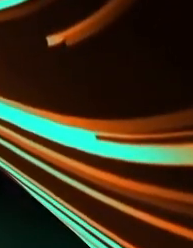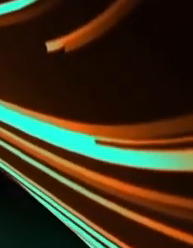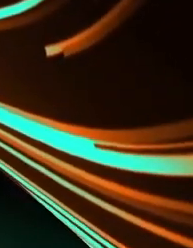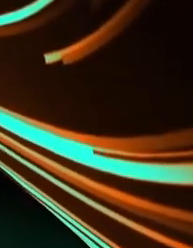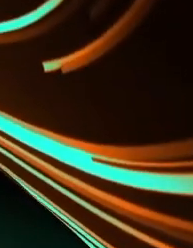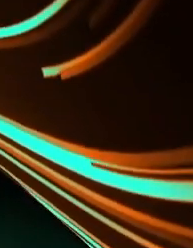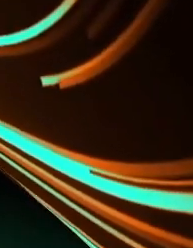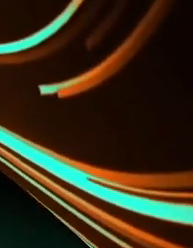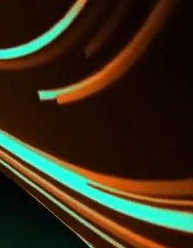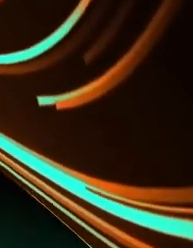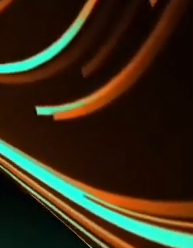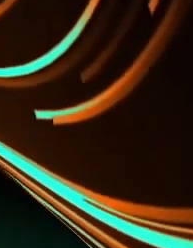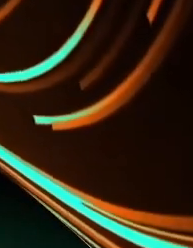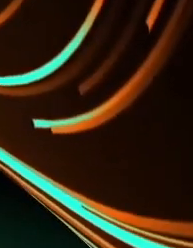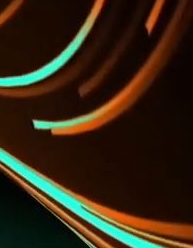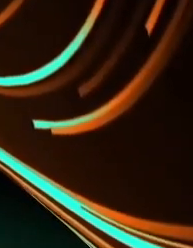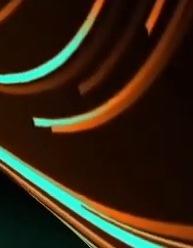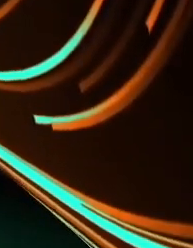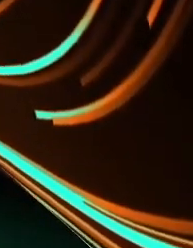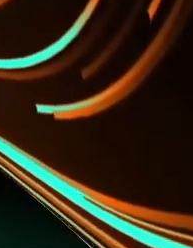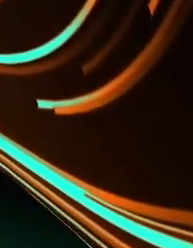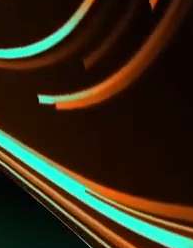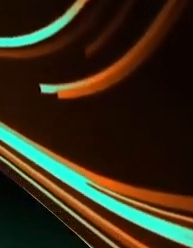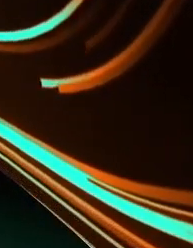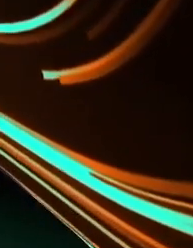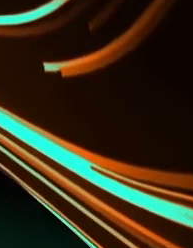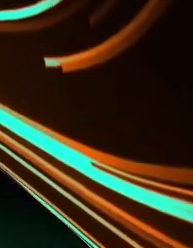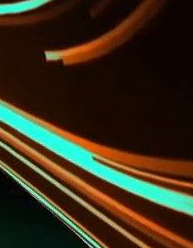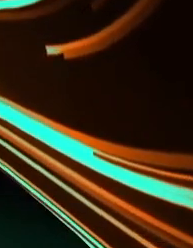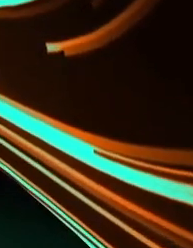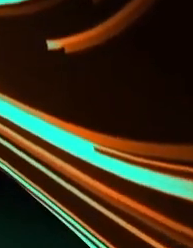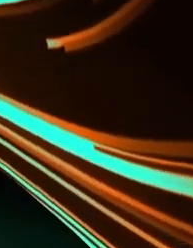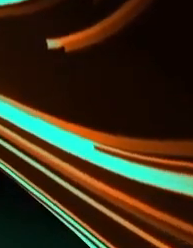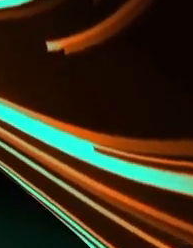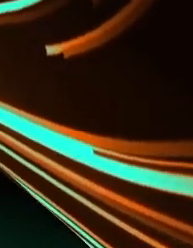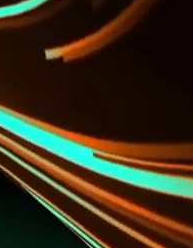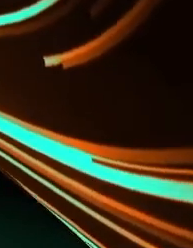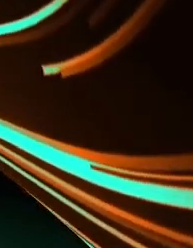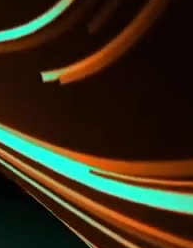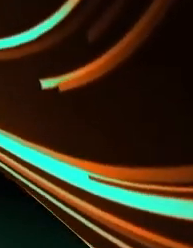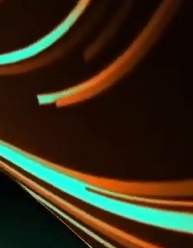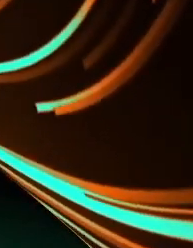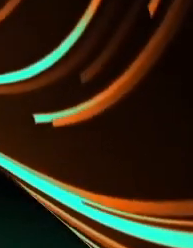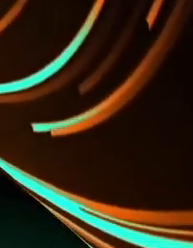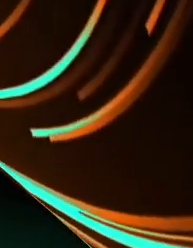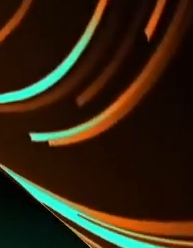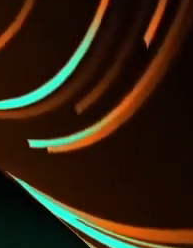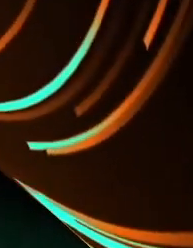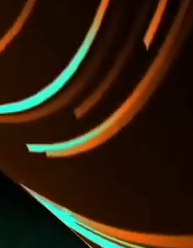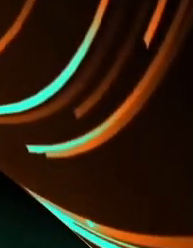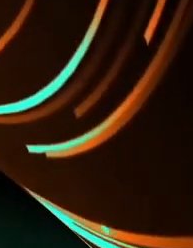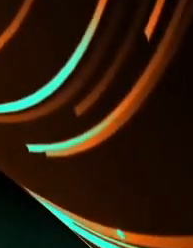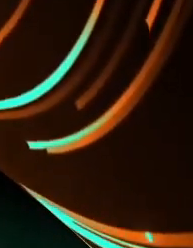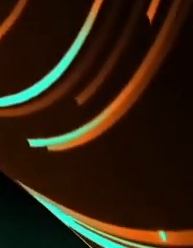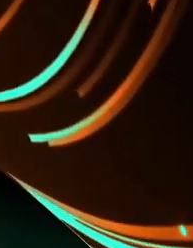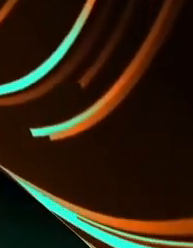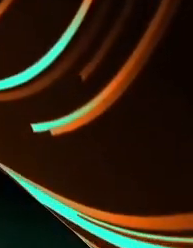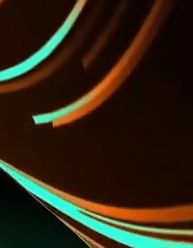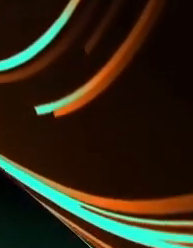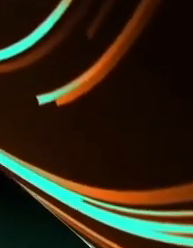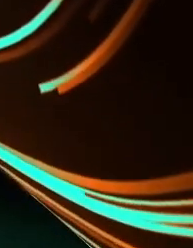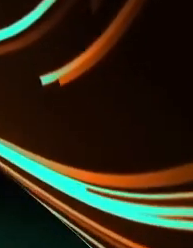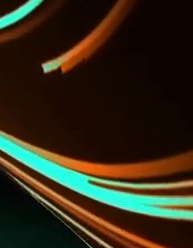está basado en el Decreto Supremo 90, hoy día que es, ¿no es cierto?, descarga a cuerpos fluviales y en este caso al